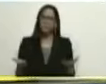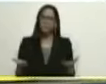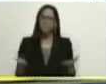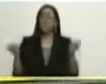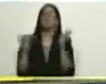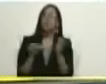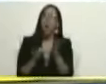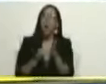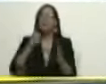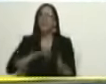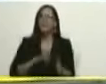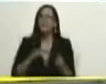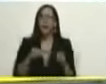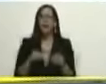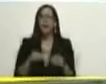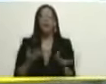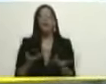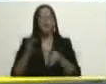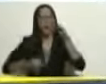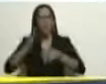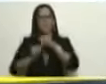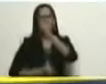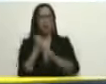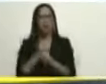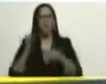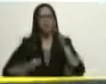¿Dónde está la Corte Internacional de Justicia?